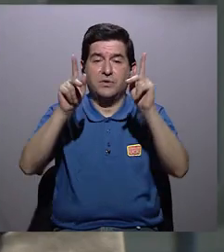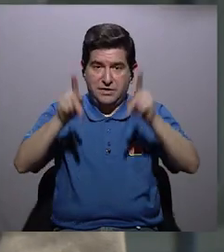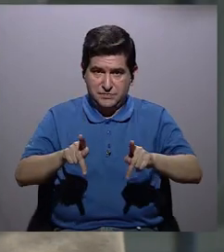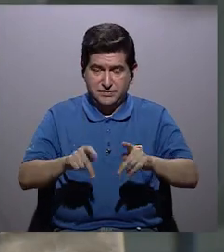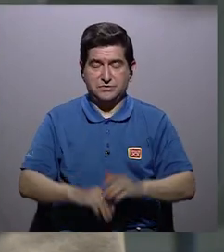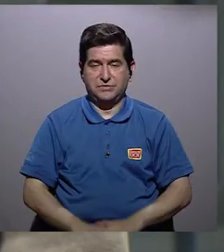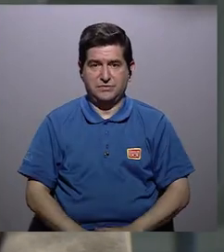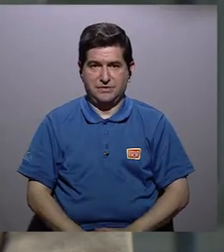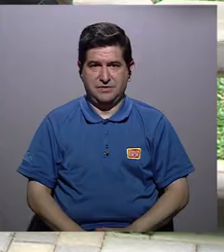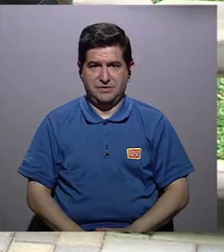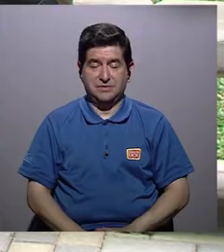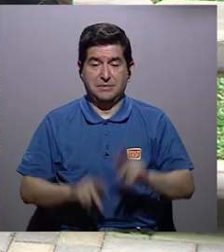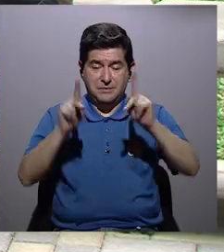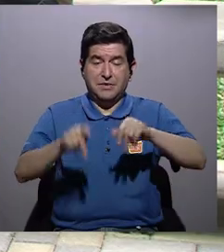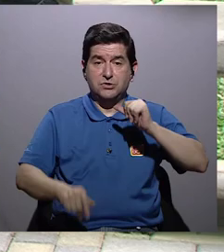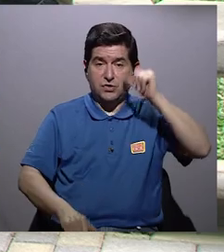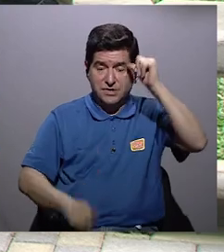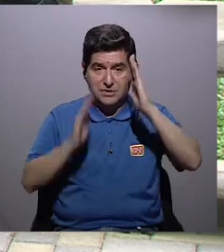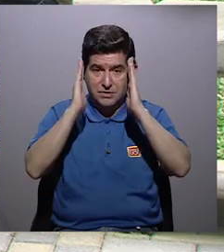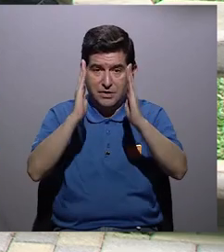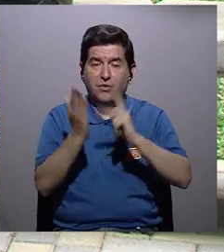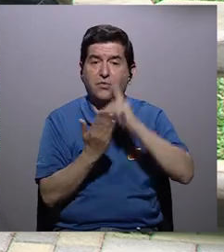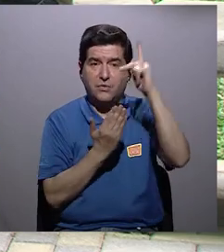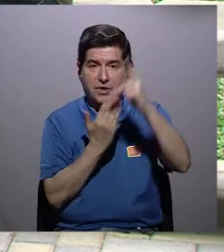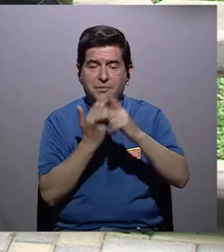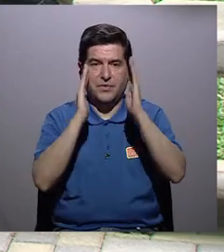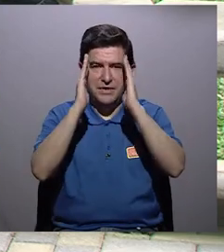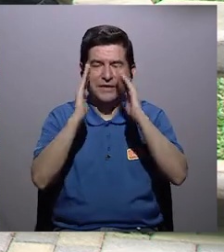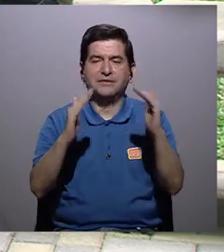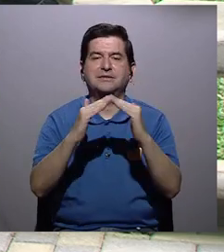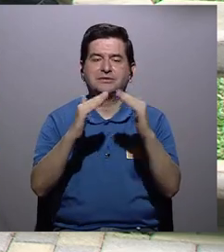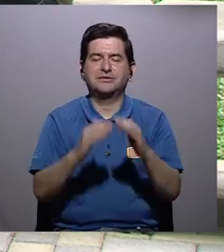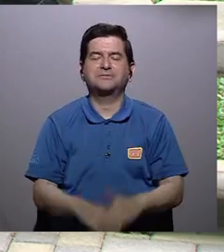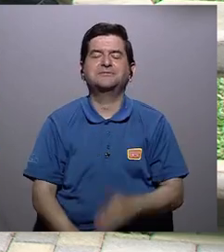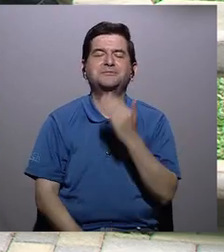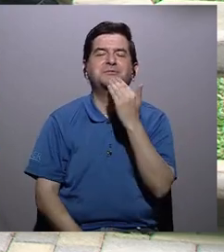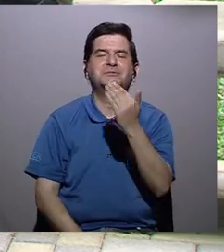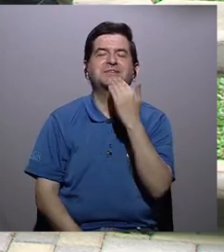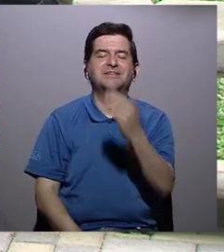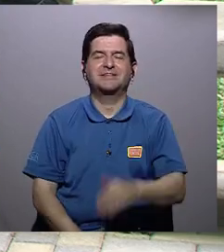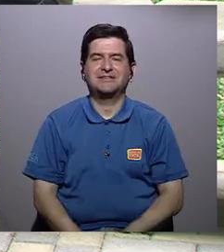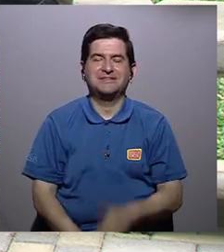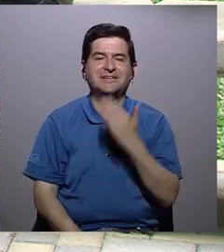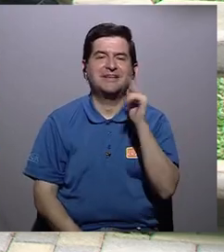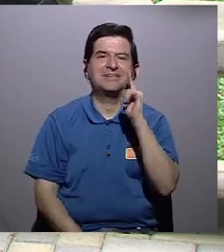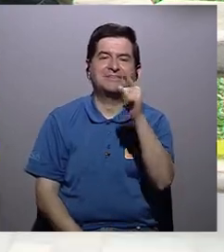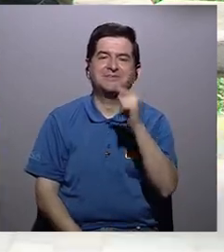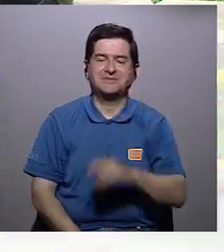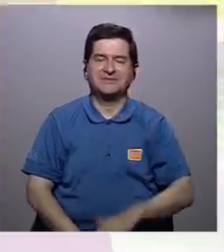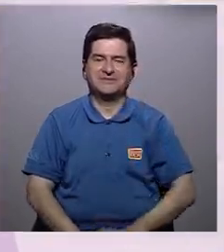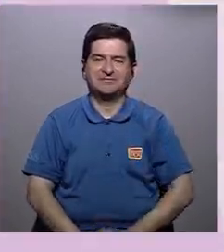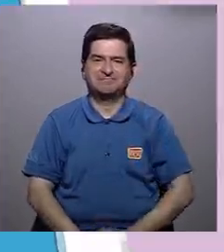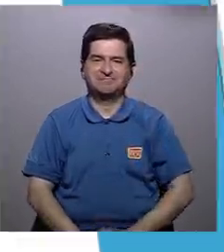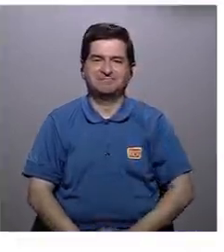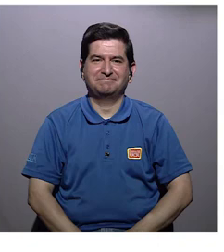personas, ¿verdad? Adultos que nos están viendo y nos están escuchando en casa. Exacto. Muchísimas gracias. No, gracias a ustedes.